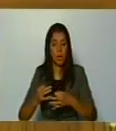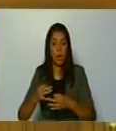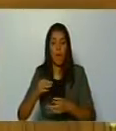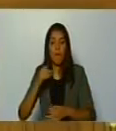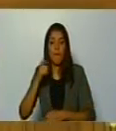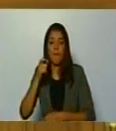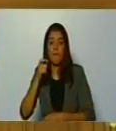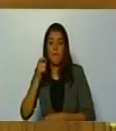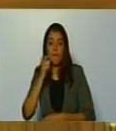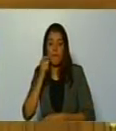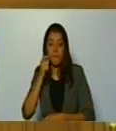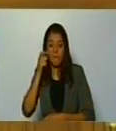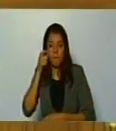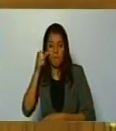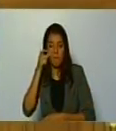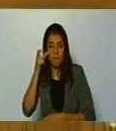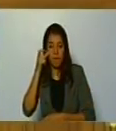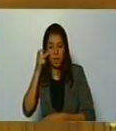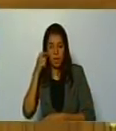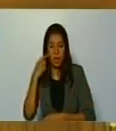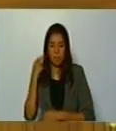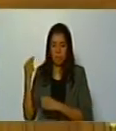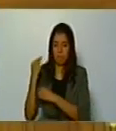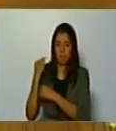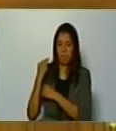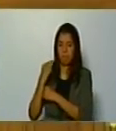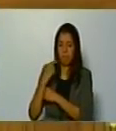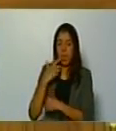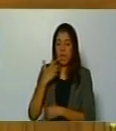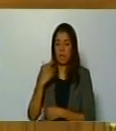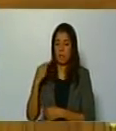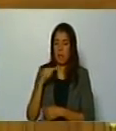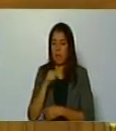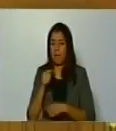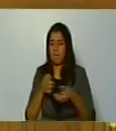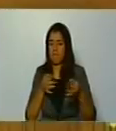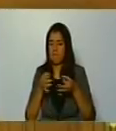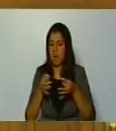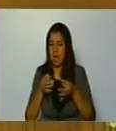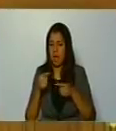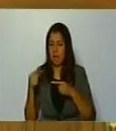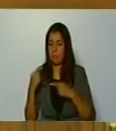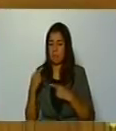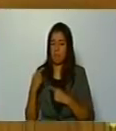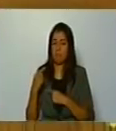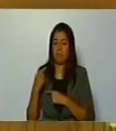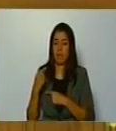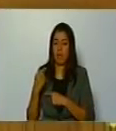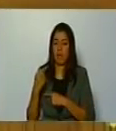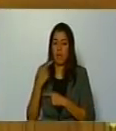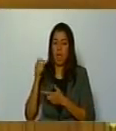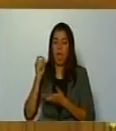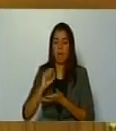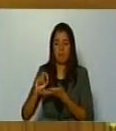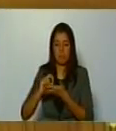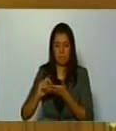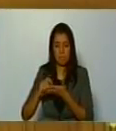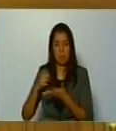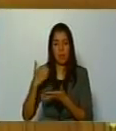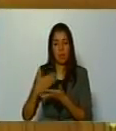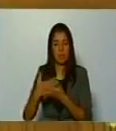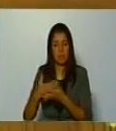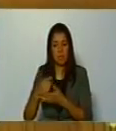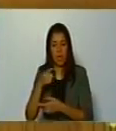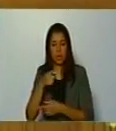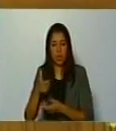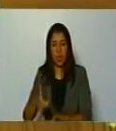DC me dijo que me preparara, más bien, me dijo, prepárate porque tenemos un escrito sobre tenencia de armas